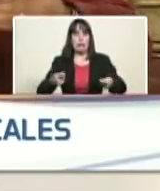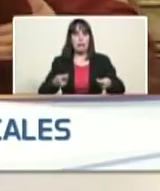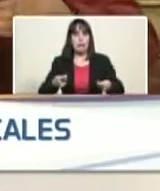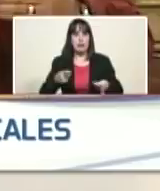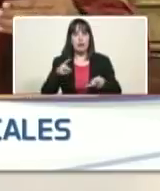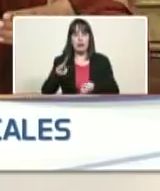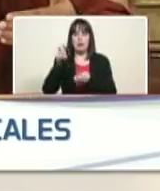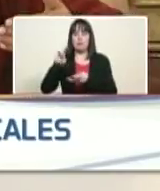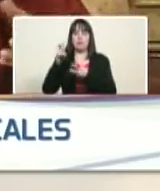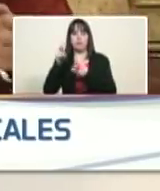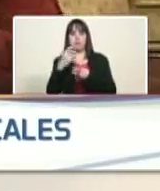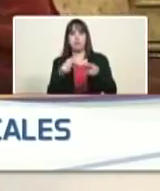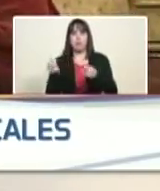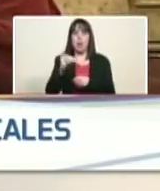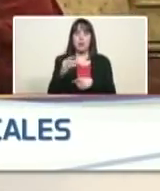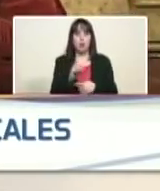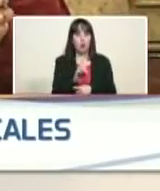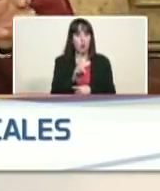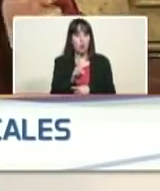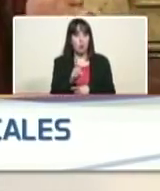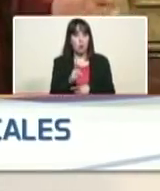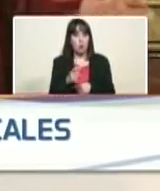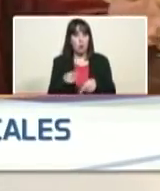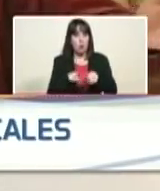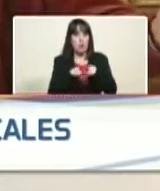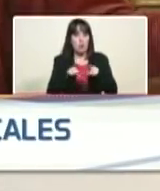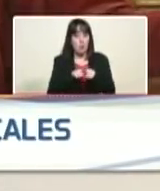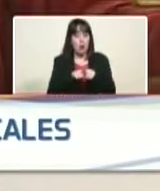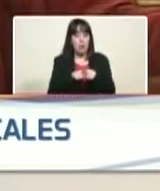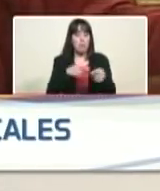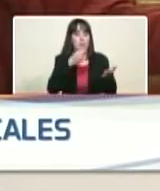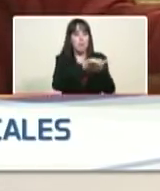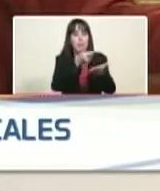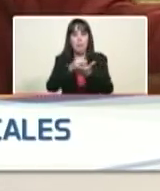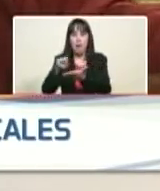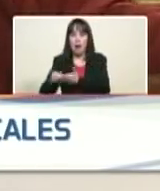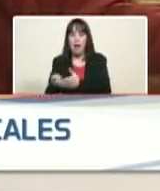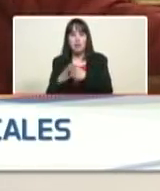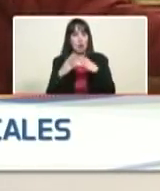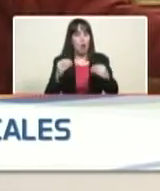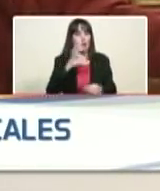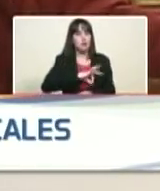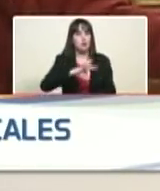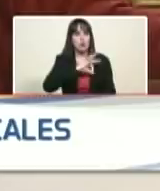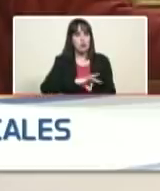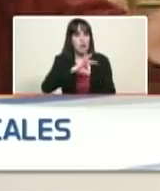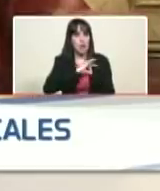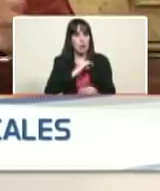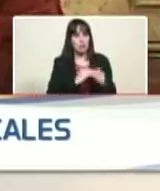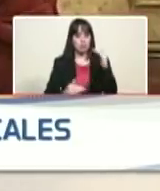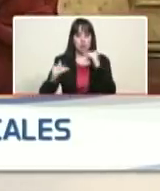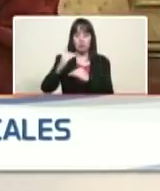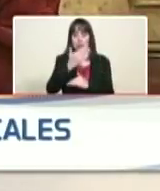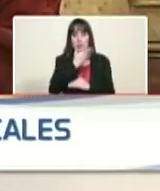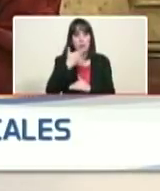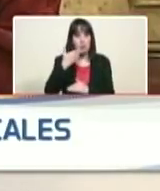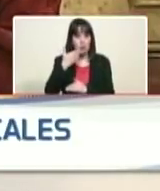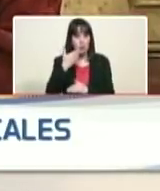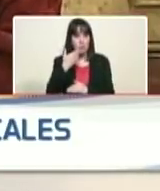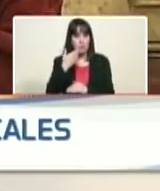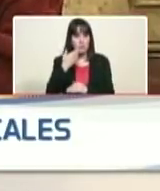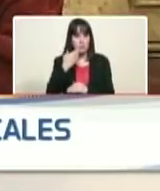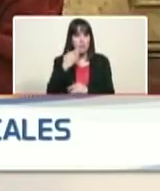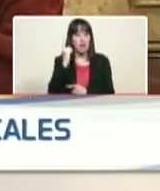y se produzca cada vez más riqueza para que haya una expansión de la inversión social y del crecimiento económico. ¿Estamos claros en los